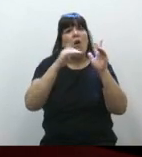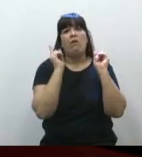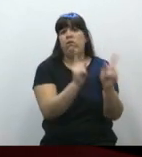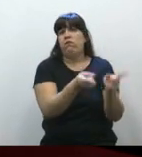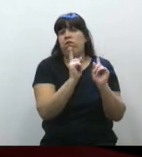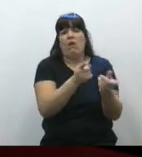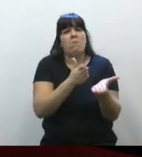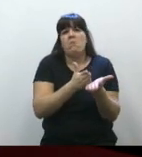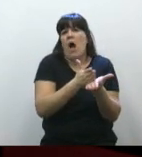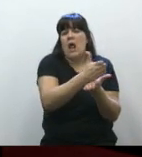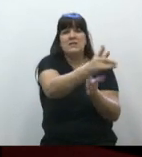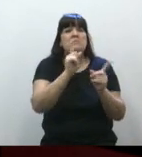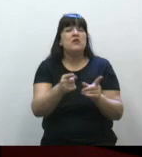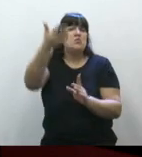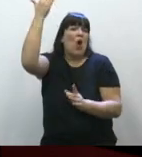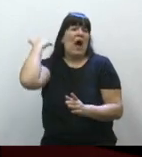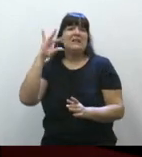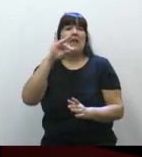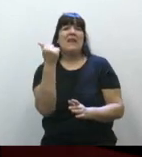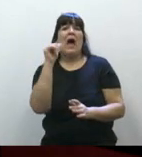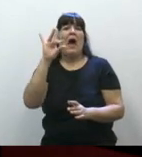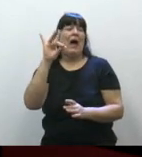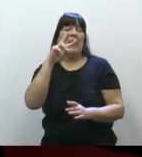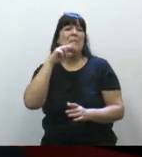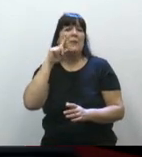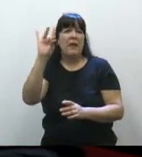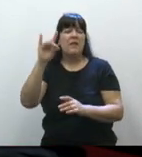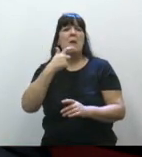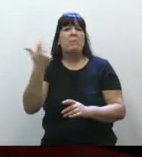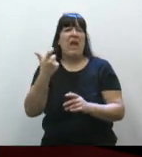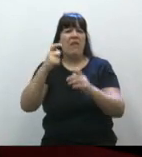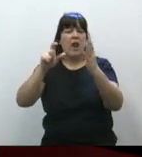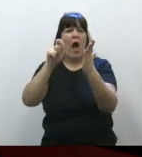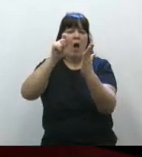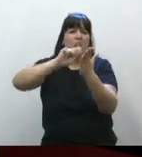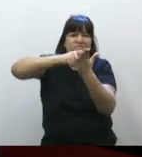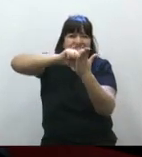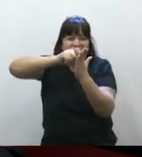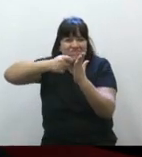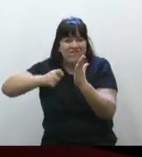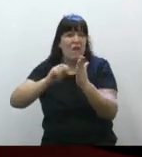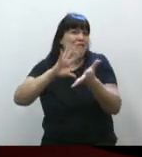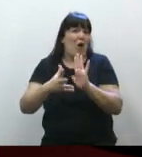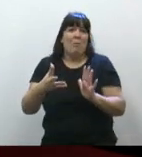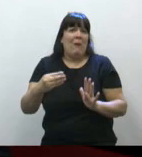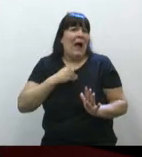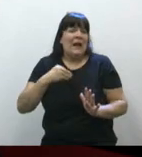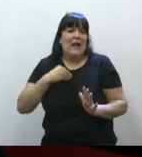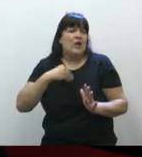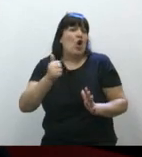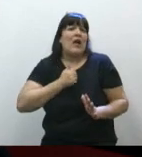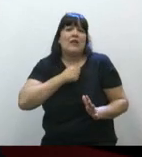david las había escrito en la tabla en la piedra y la religión católica tiene una estructura